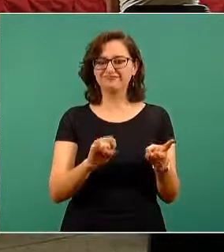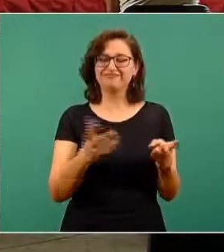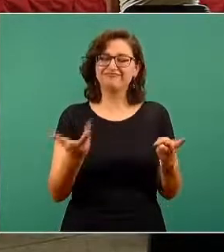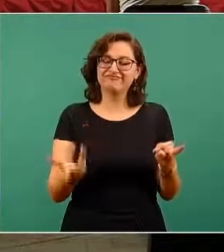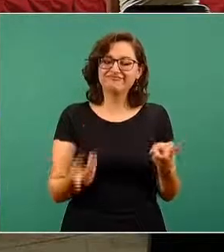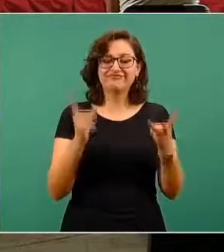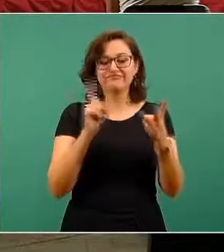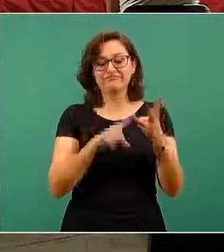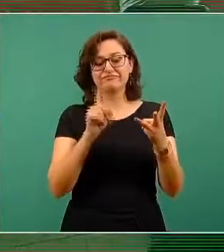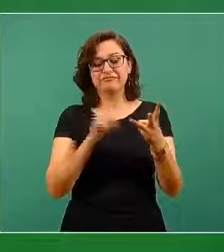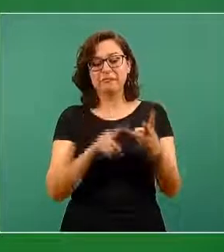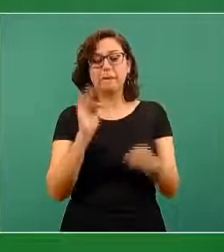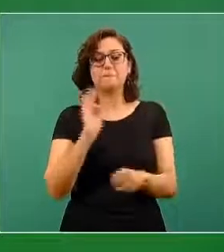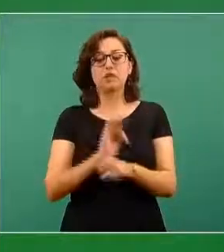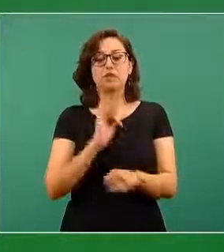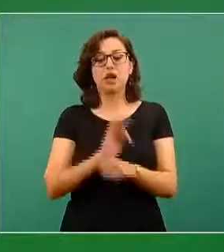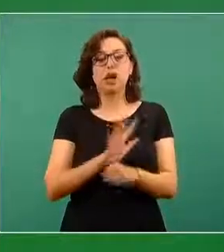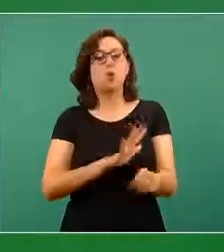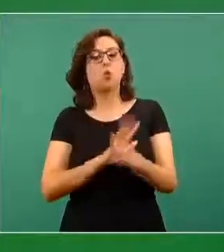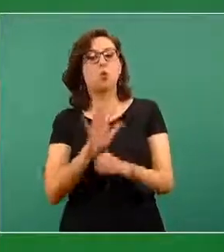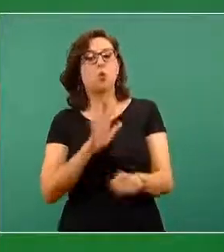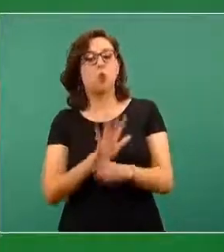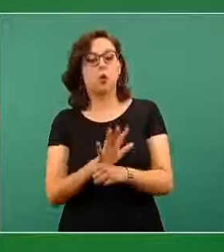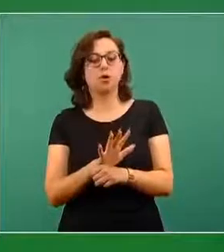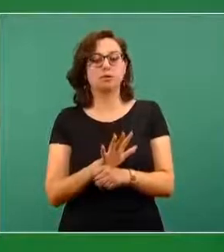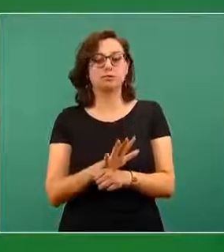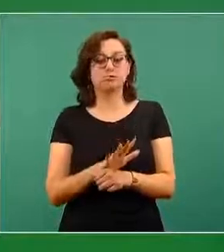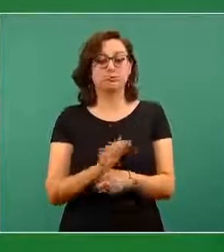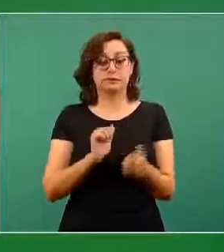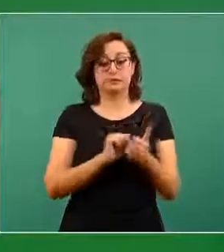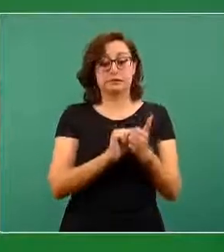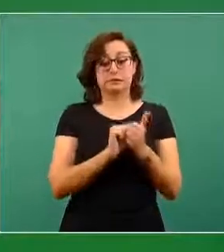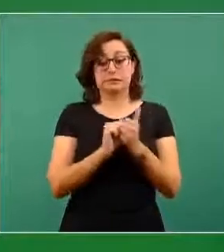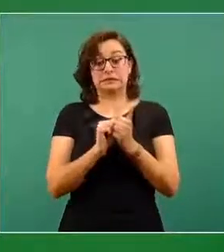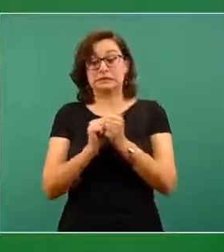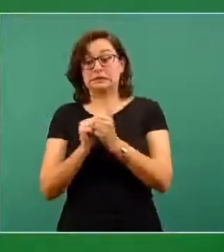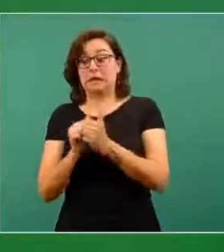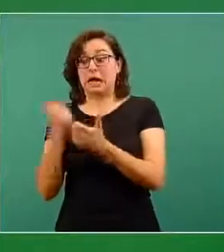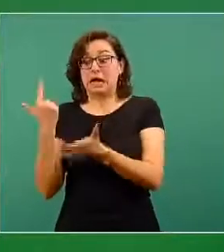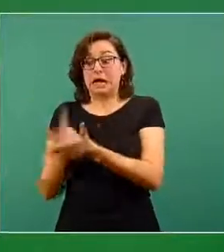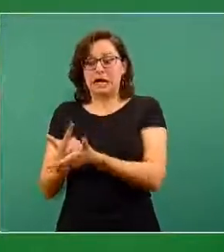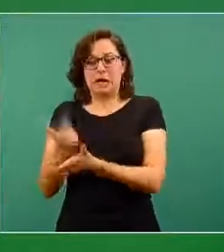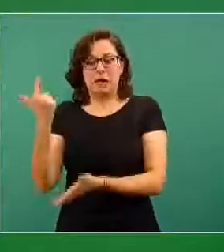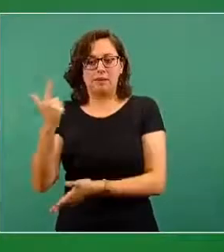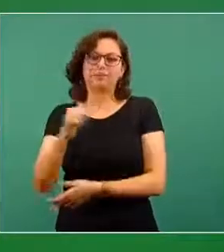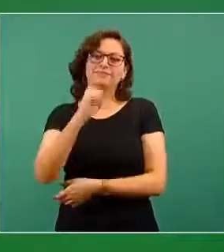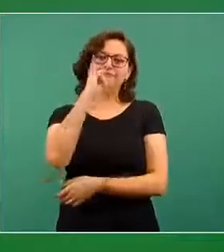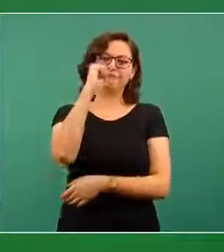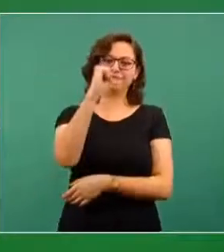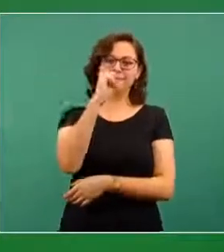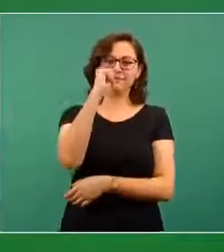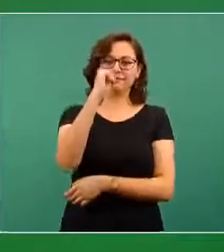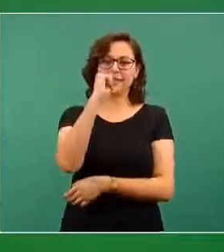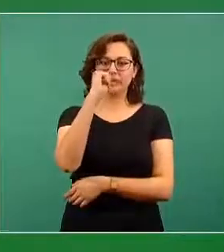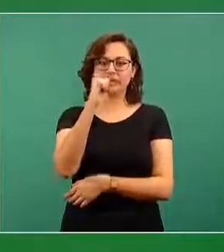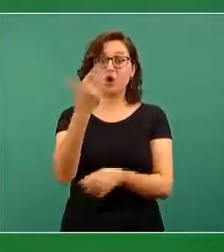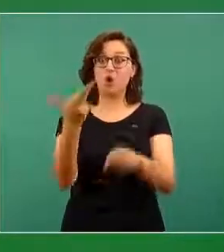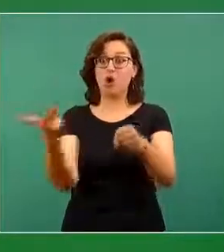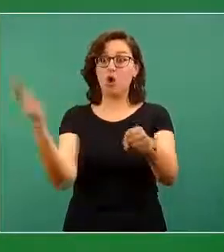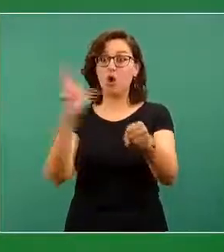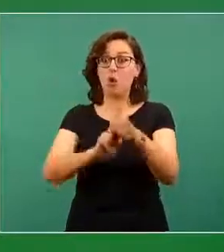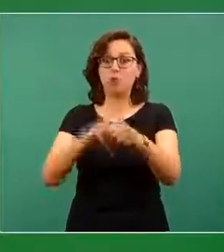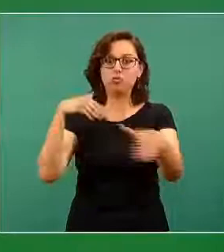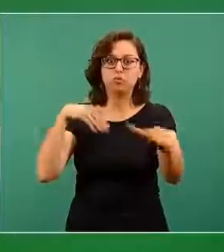ser aquellas expresiones de la enfermedad que son más graves, que requieren, por ejemplo, que la persona se hospitalice.